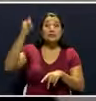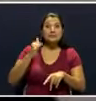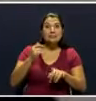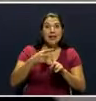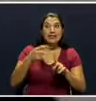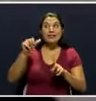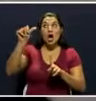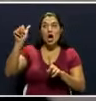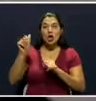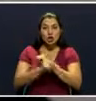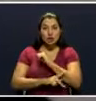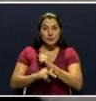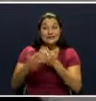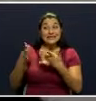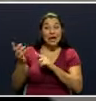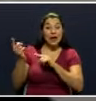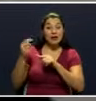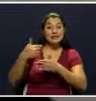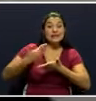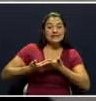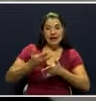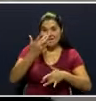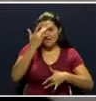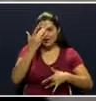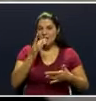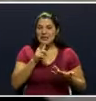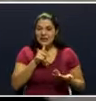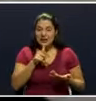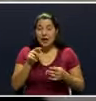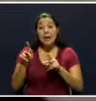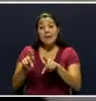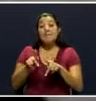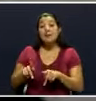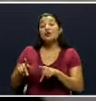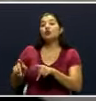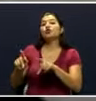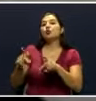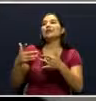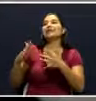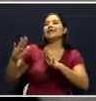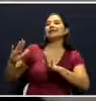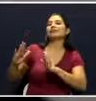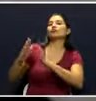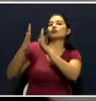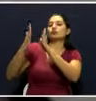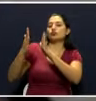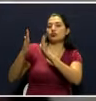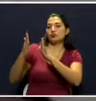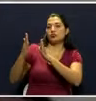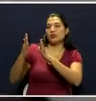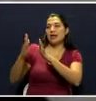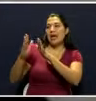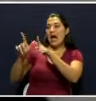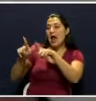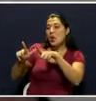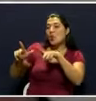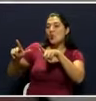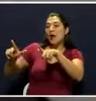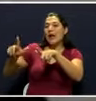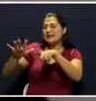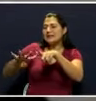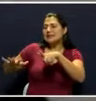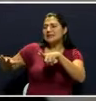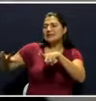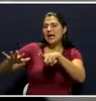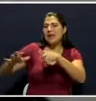han venido enfermas, muchas veces han sido personas que han estado expuestas en lugares de alta concentración, nosotros